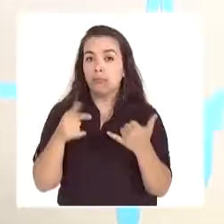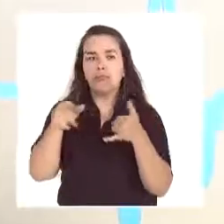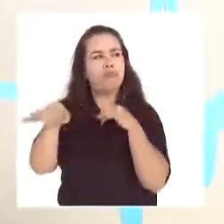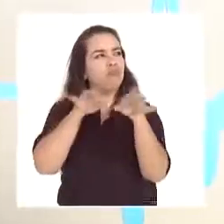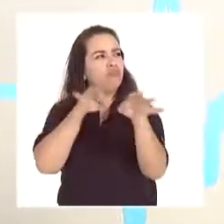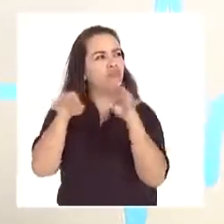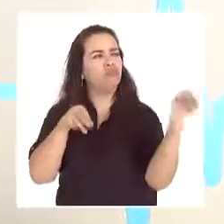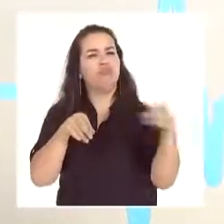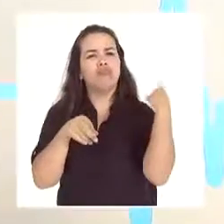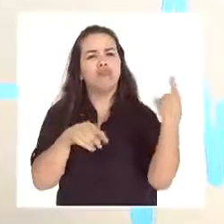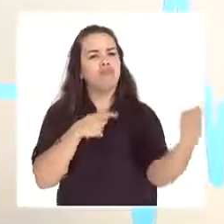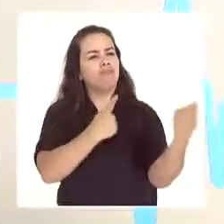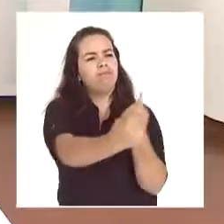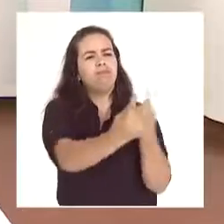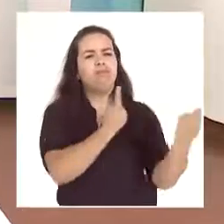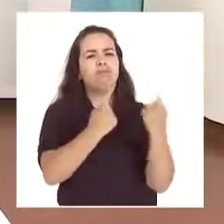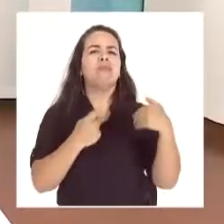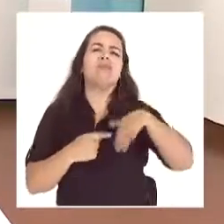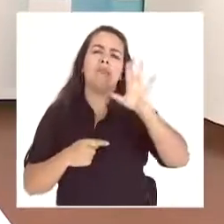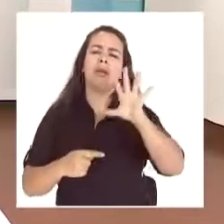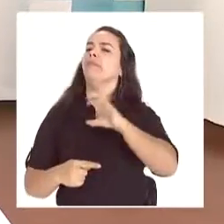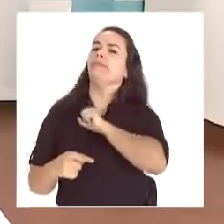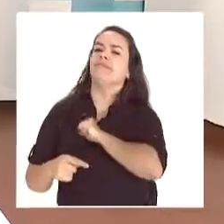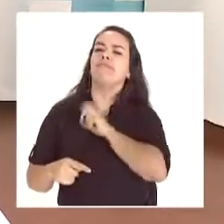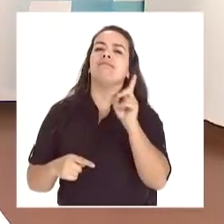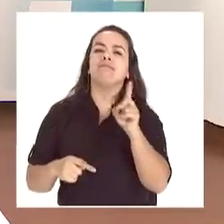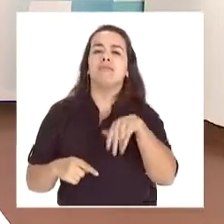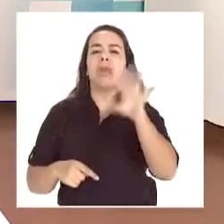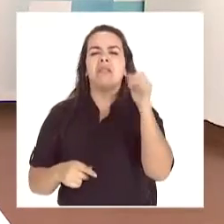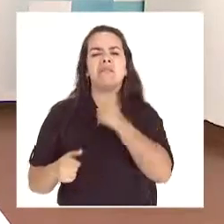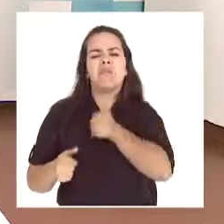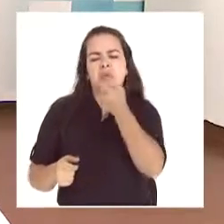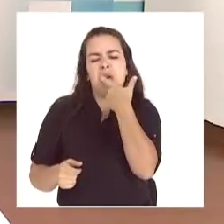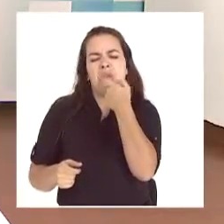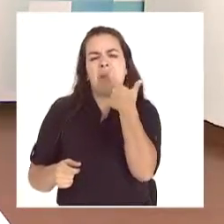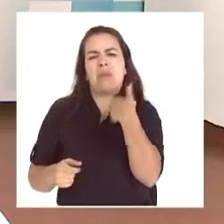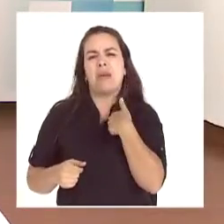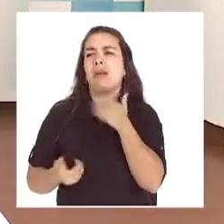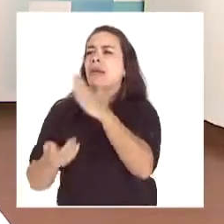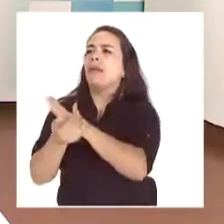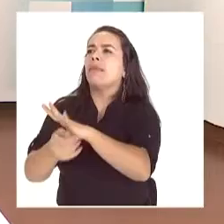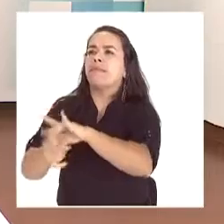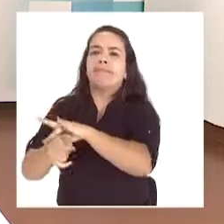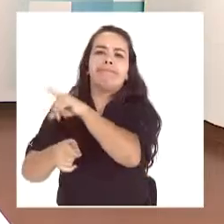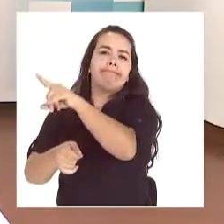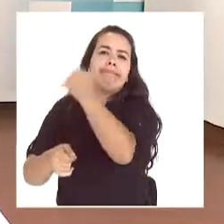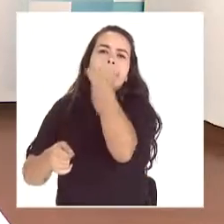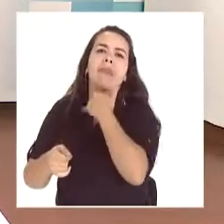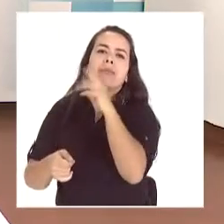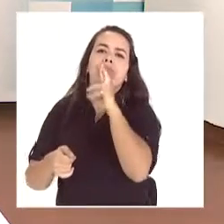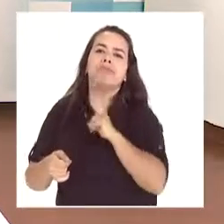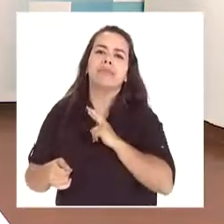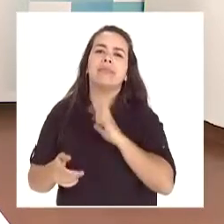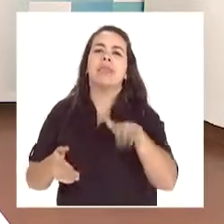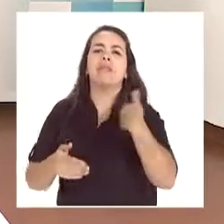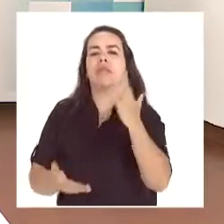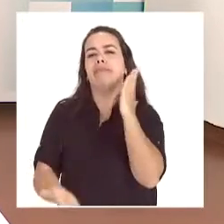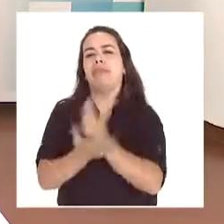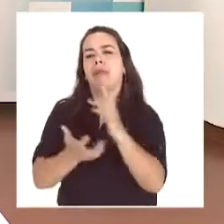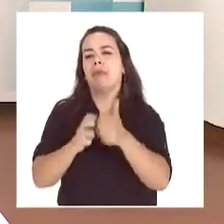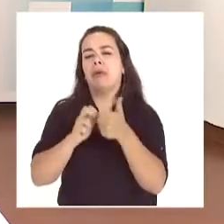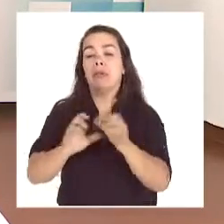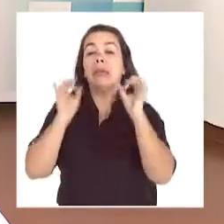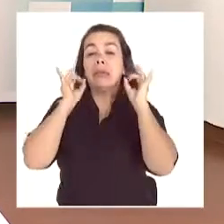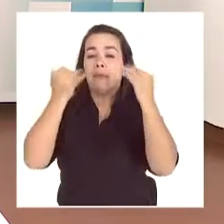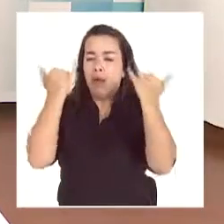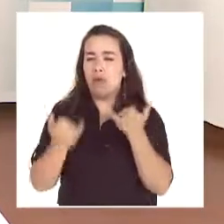un motivo de consulta frecuente, que infortunadamente es mucho automedicado, mal consultado y terminan en complicaciones como